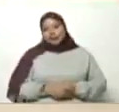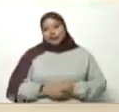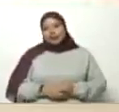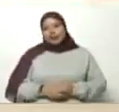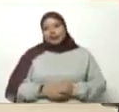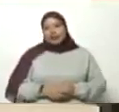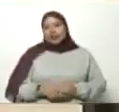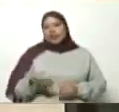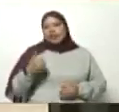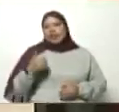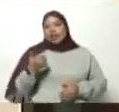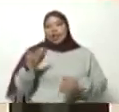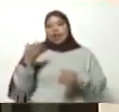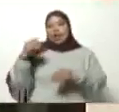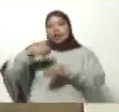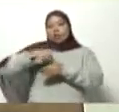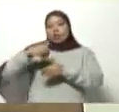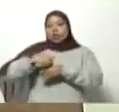Sean cuando sean las elecciones.